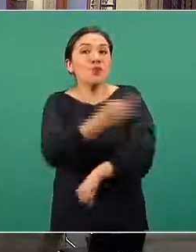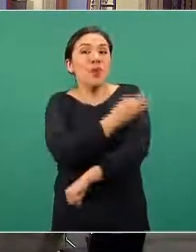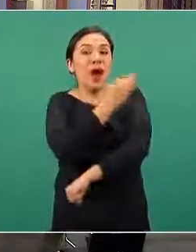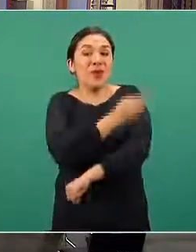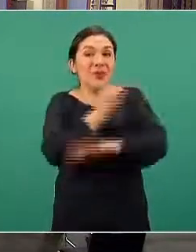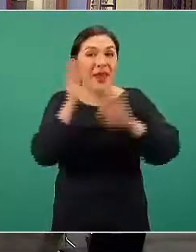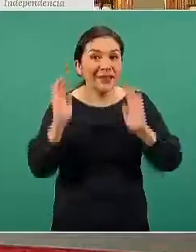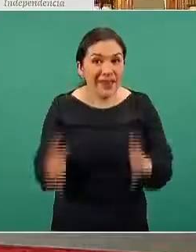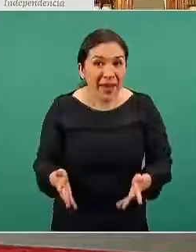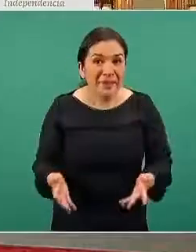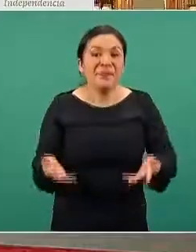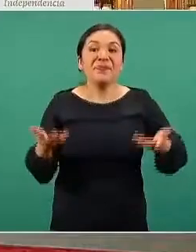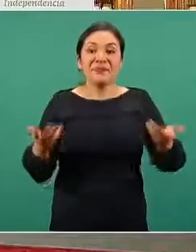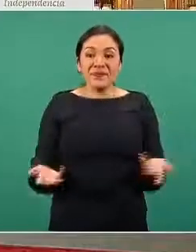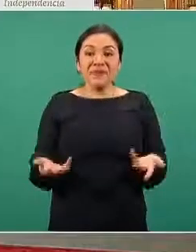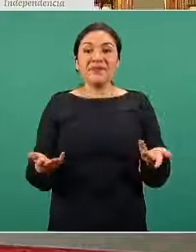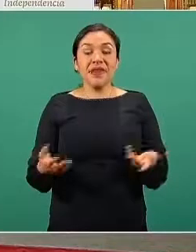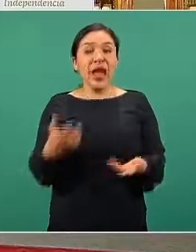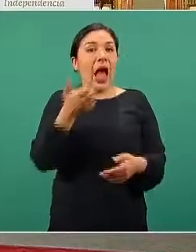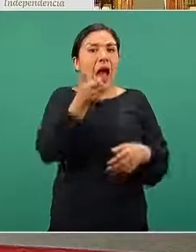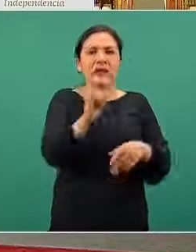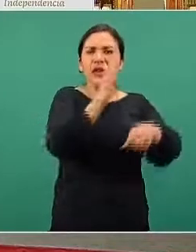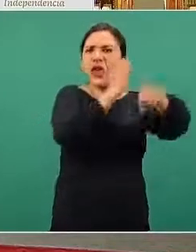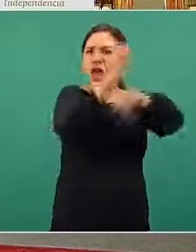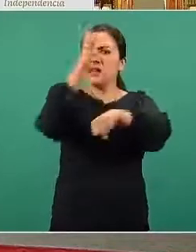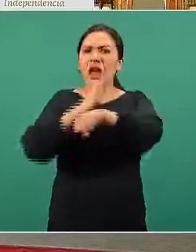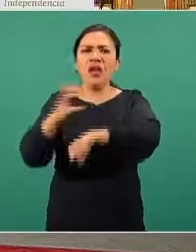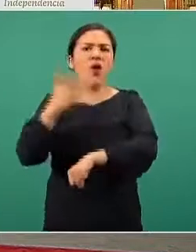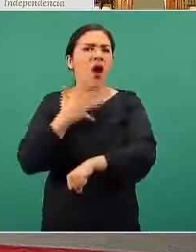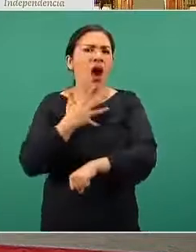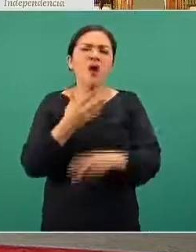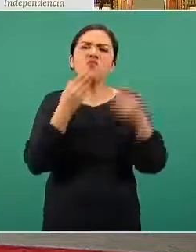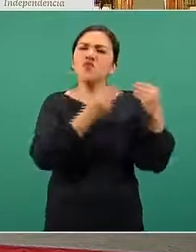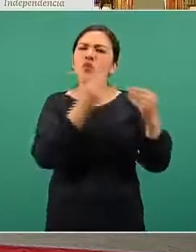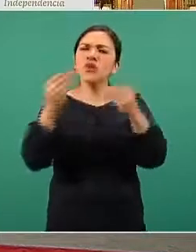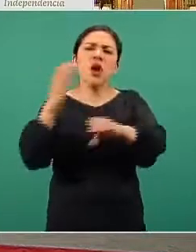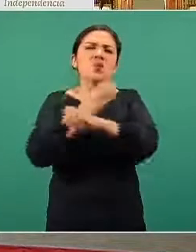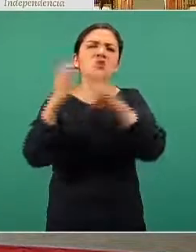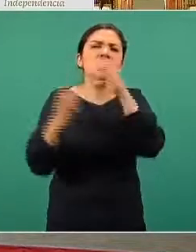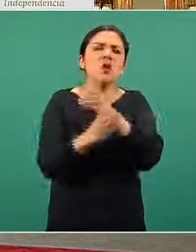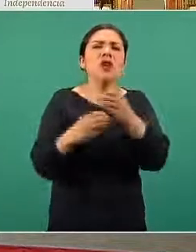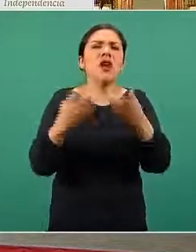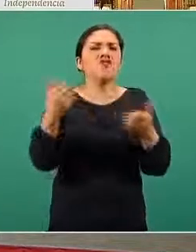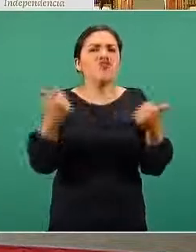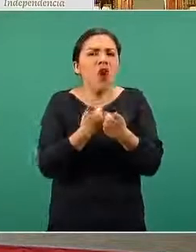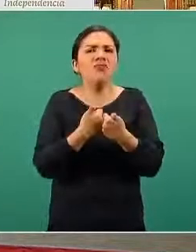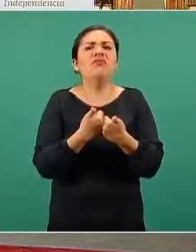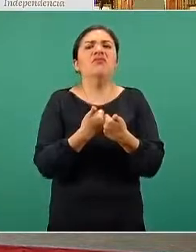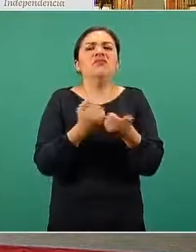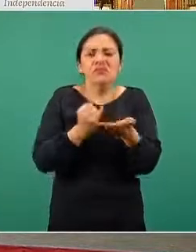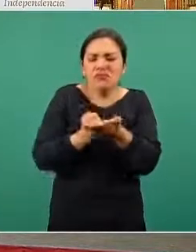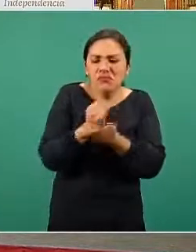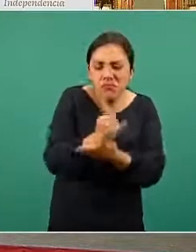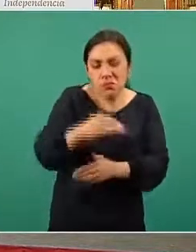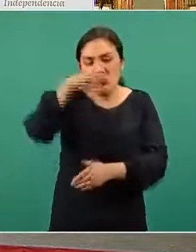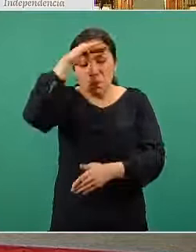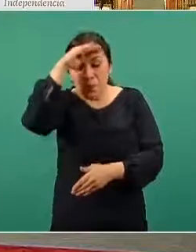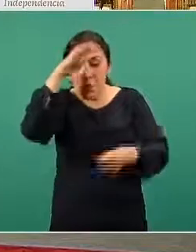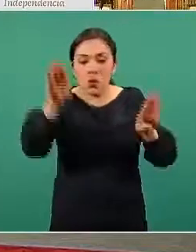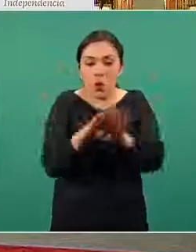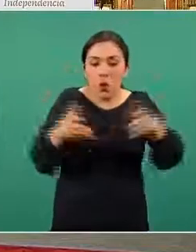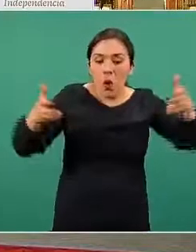vacunación. Y en cada entidad federativa hay muchísimos elementos de riqueza, muchísimas decisiones